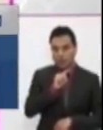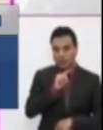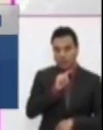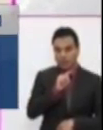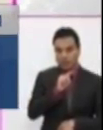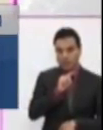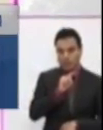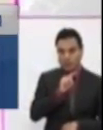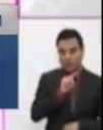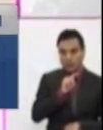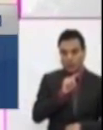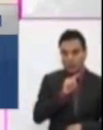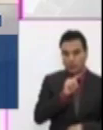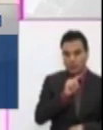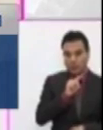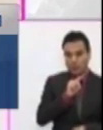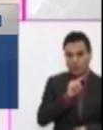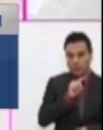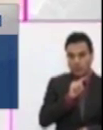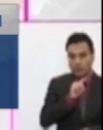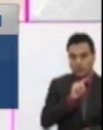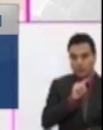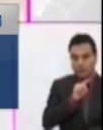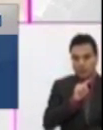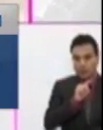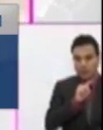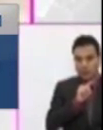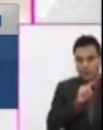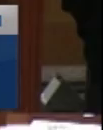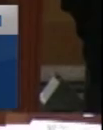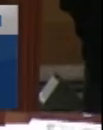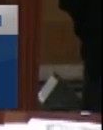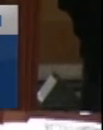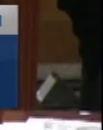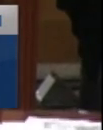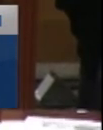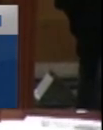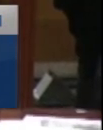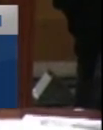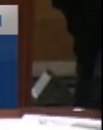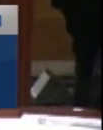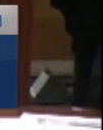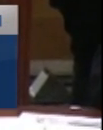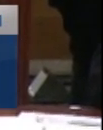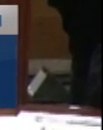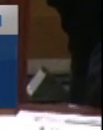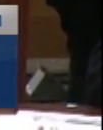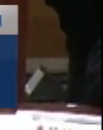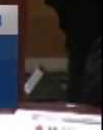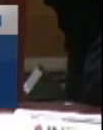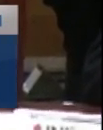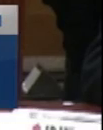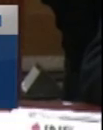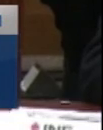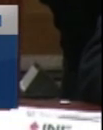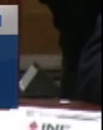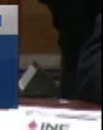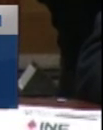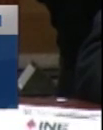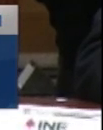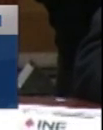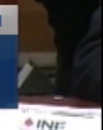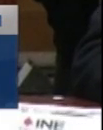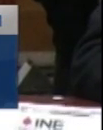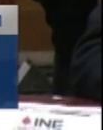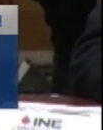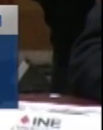continente, República Dominicana se eligió el Congreso para presidente el pasado 5 de julio. Sin duda, las elecciones